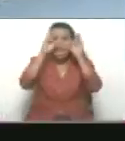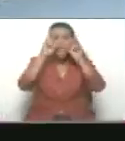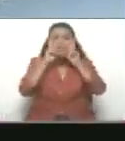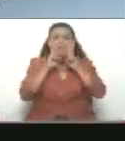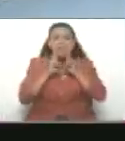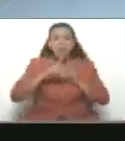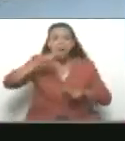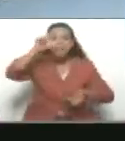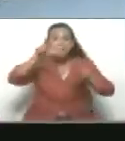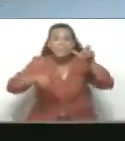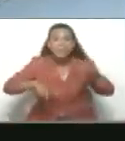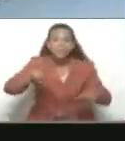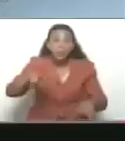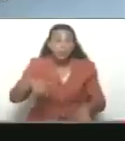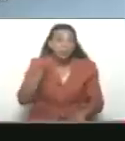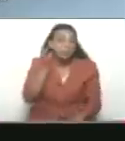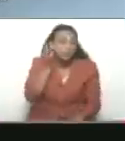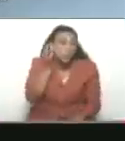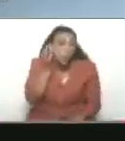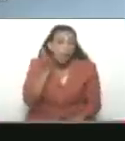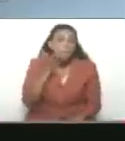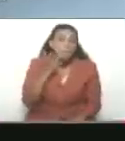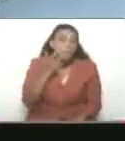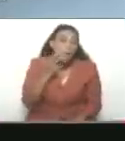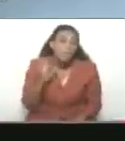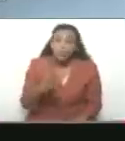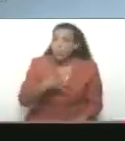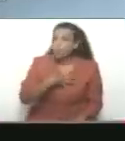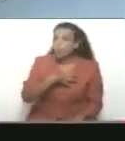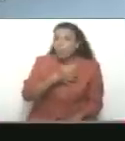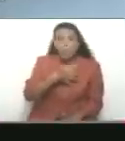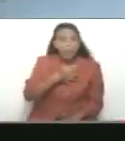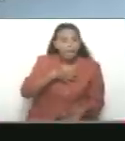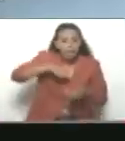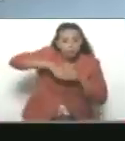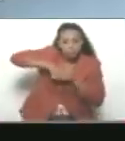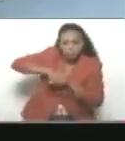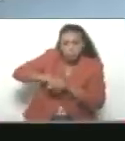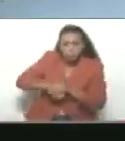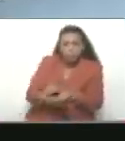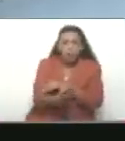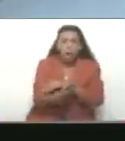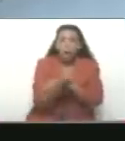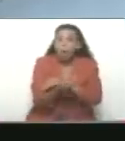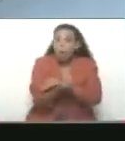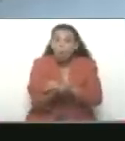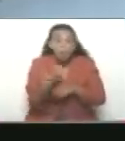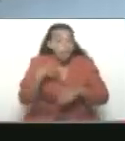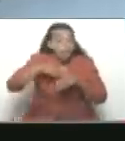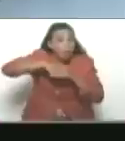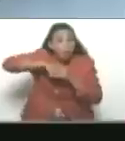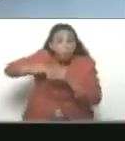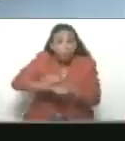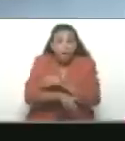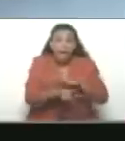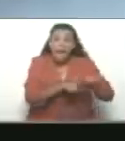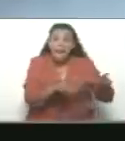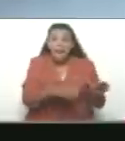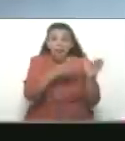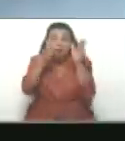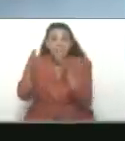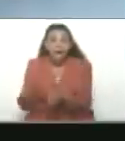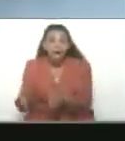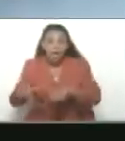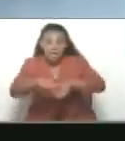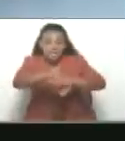si hay una persona una mujer que no pueda dar a luz de manera natural no pueda parir y al lado